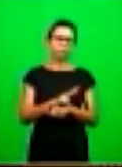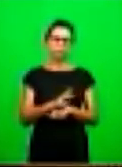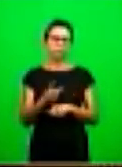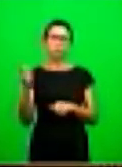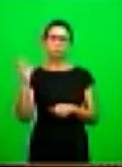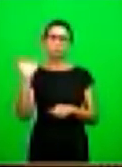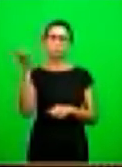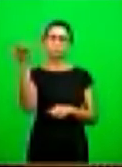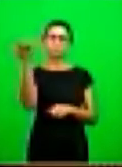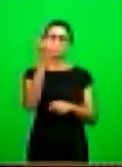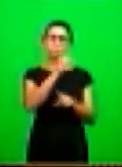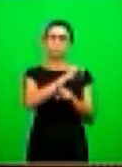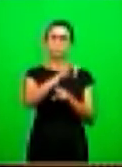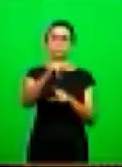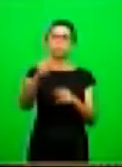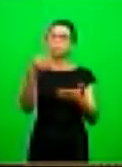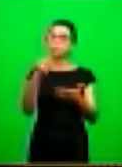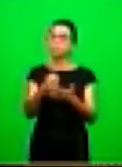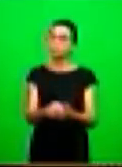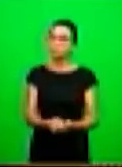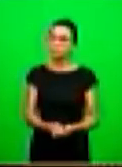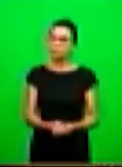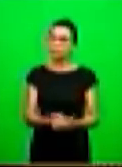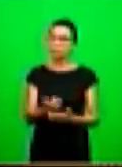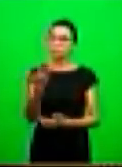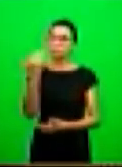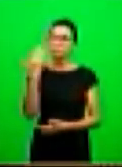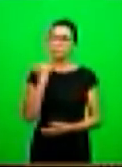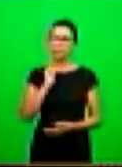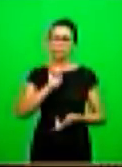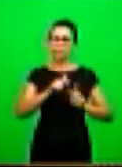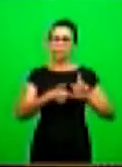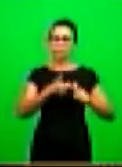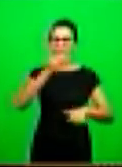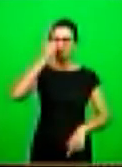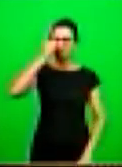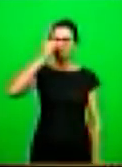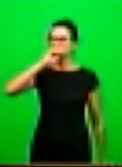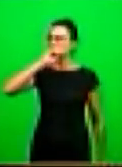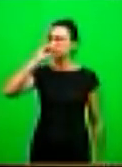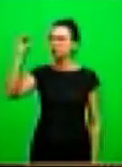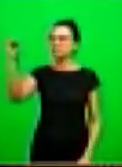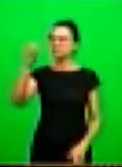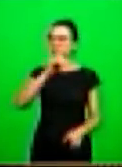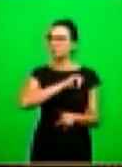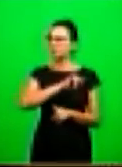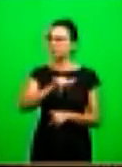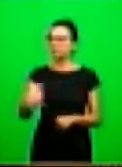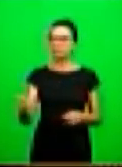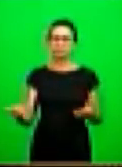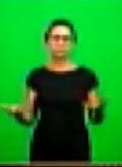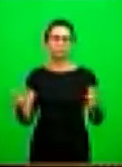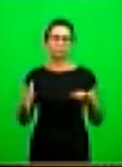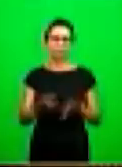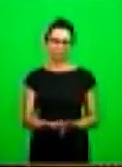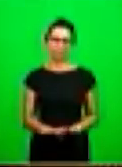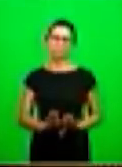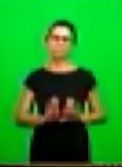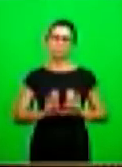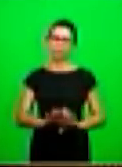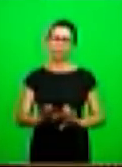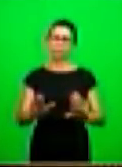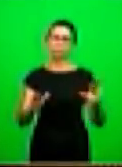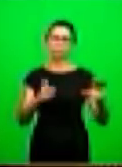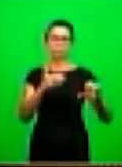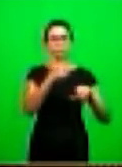el cumplimiento de las profecías. Israel dormía en el pasado. Israel despreció la profecía. En nuestros días, el evangelio,